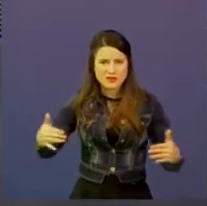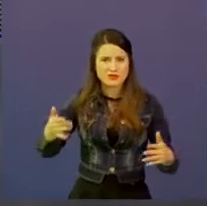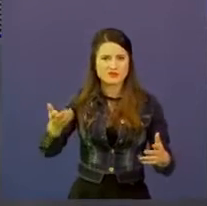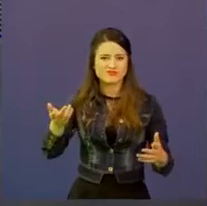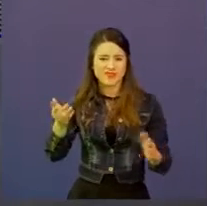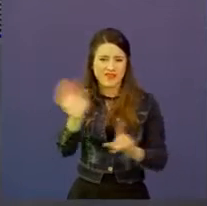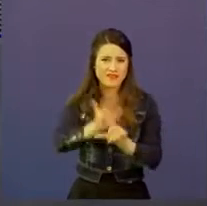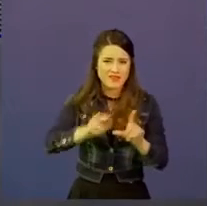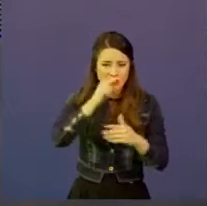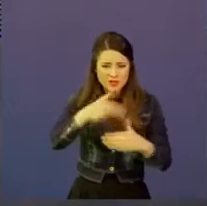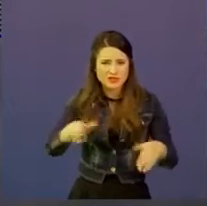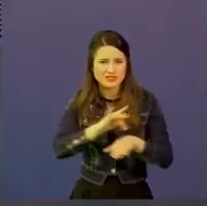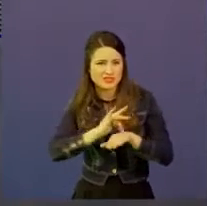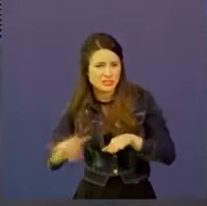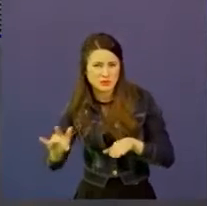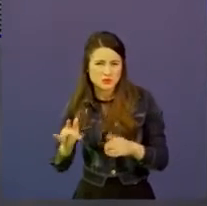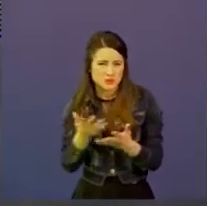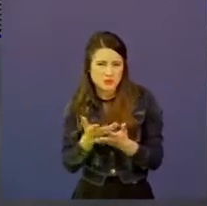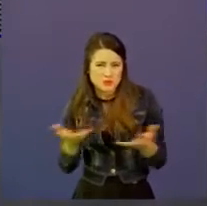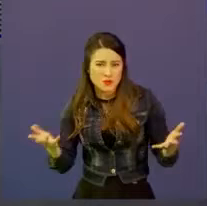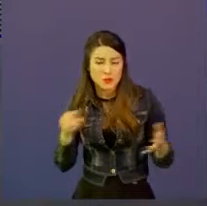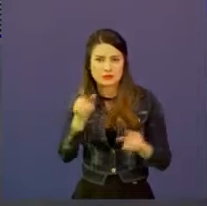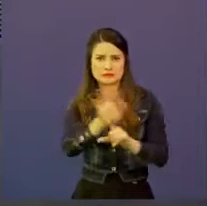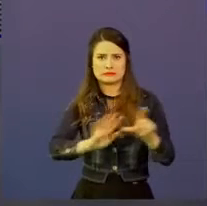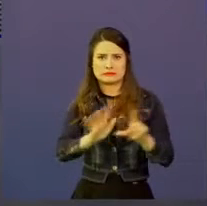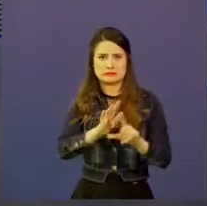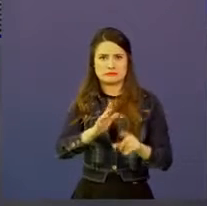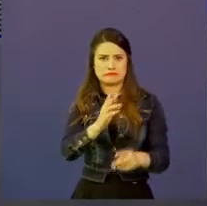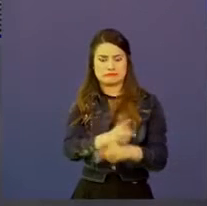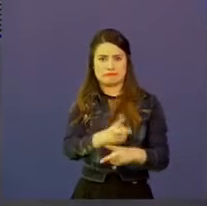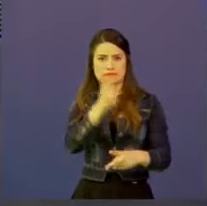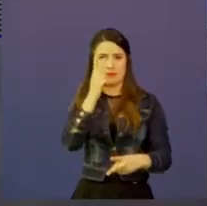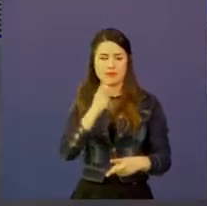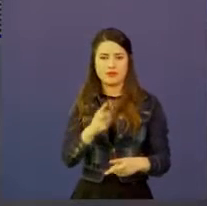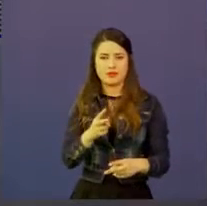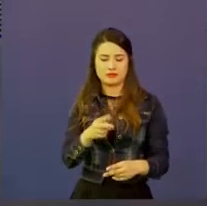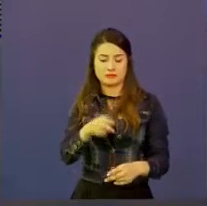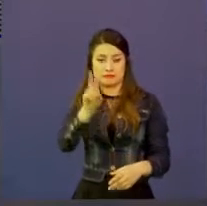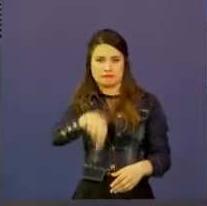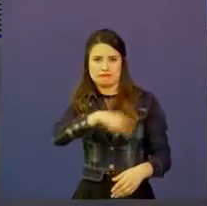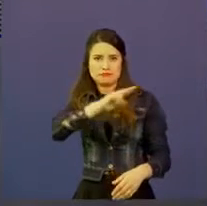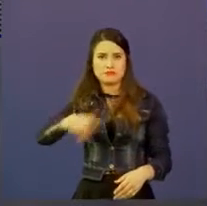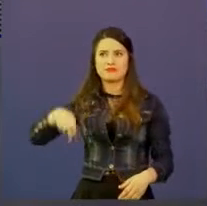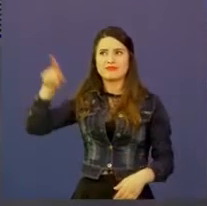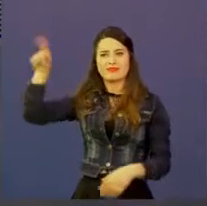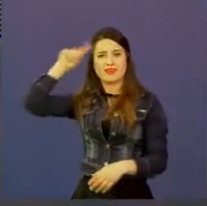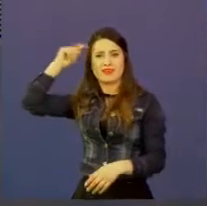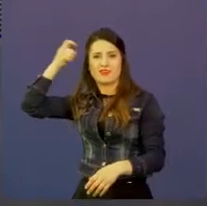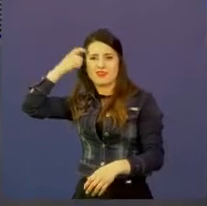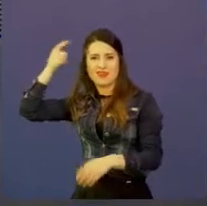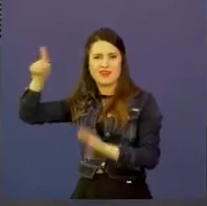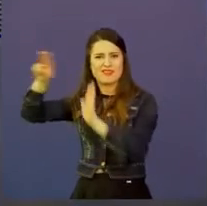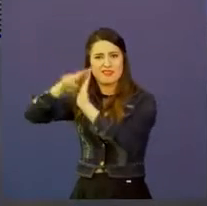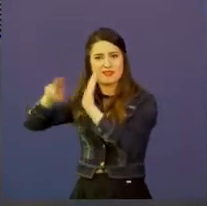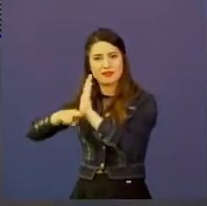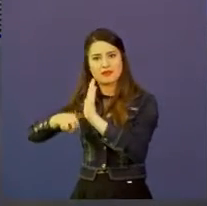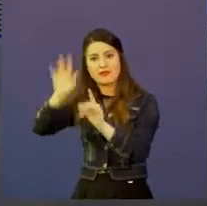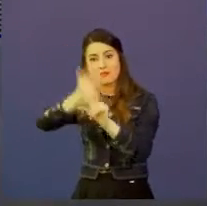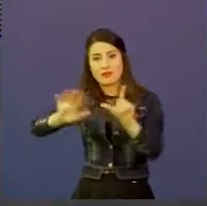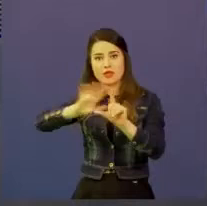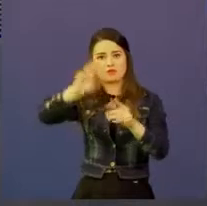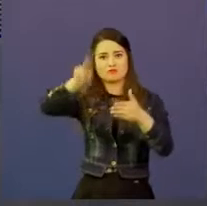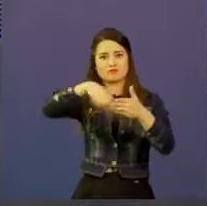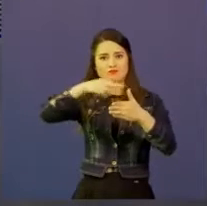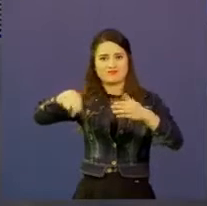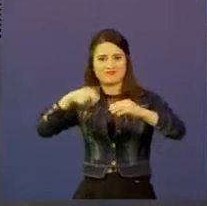ministerio, y de hecho no es una política del gobierno estar bloqueando contenidos. Entonces el llamado que le estamos haciendo también a los padres y a los docentes,